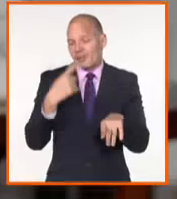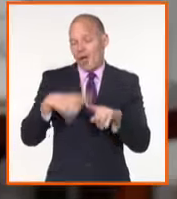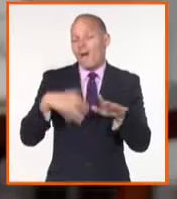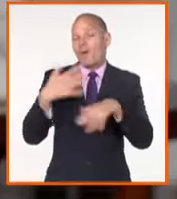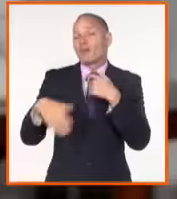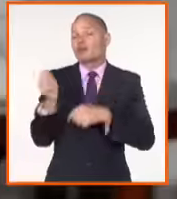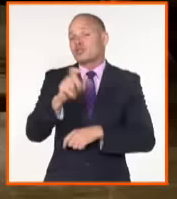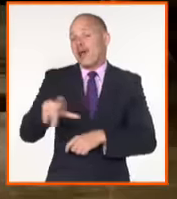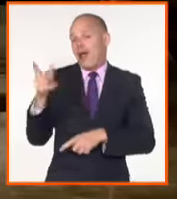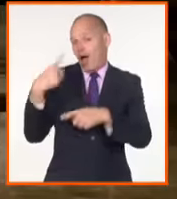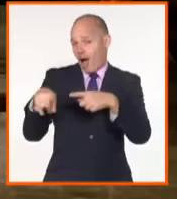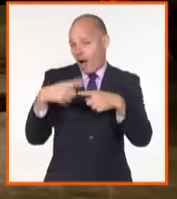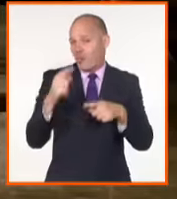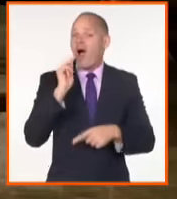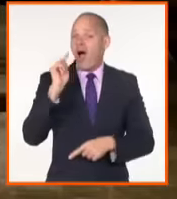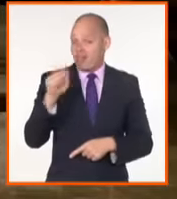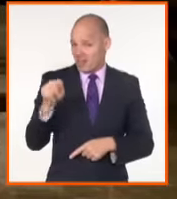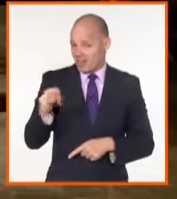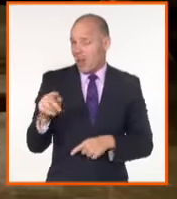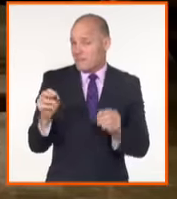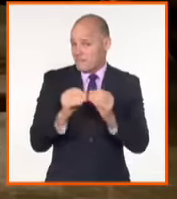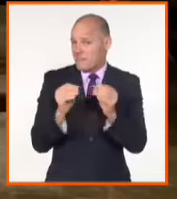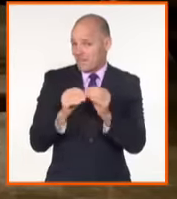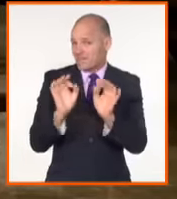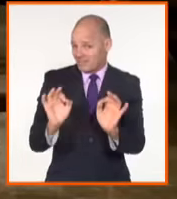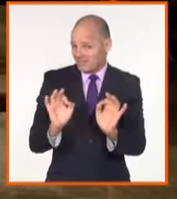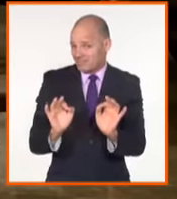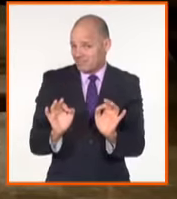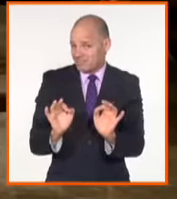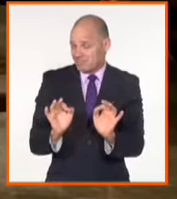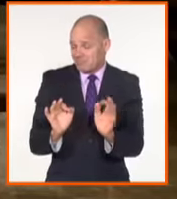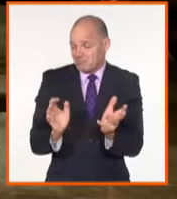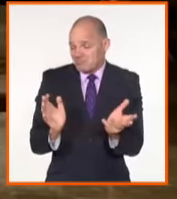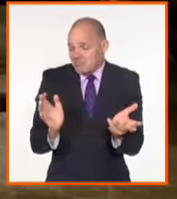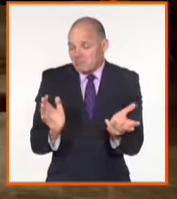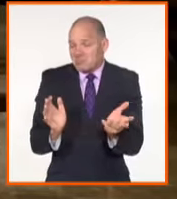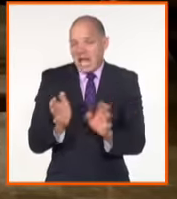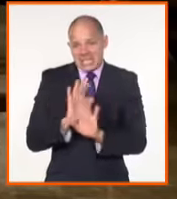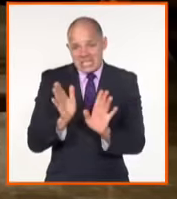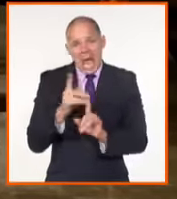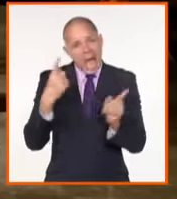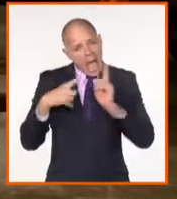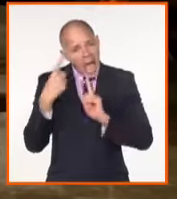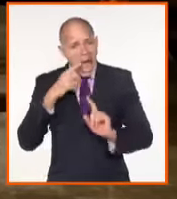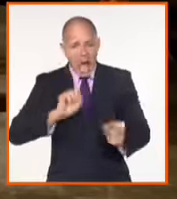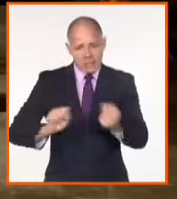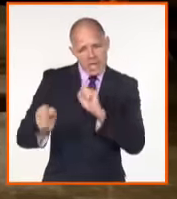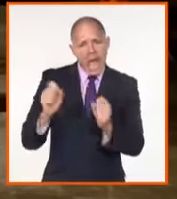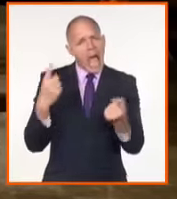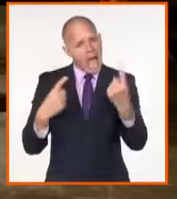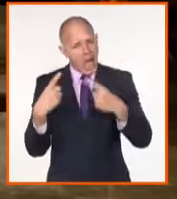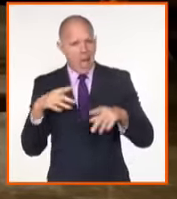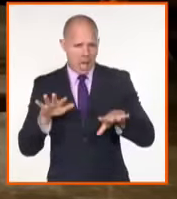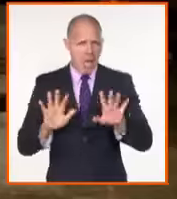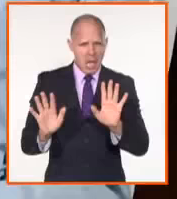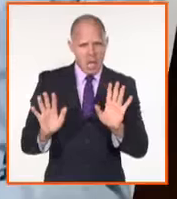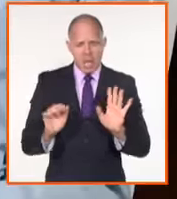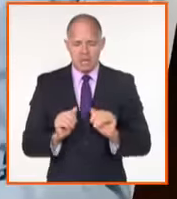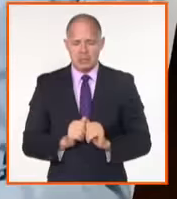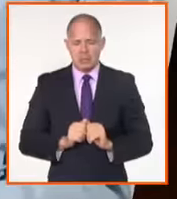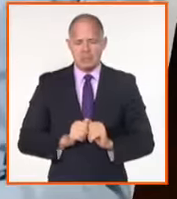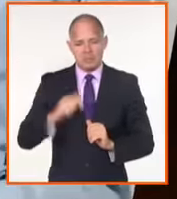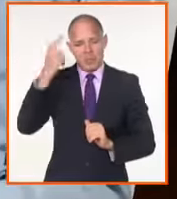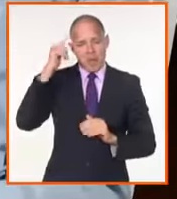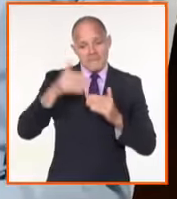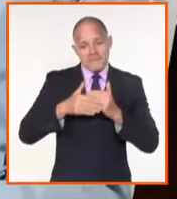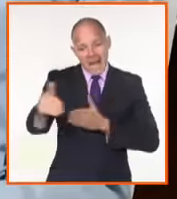relación con esta situación de la economía. Pero hemos adoptado medidas. Se dispone una estrategia